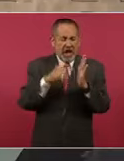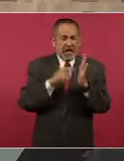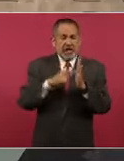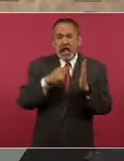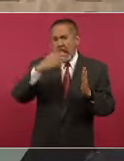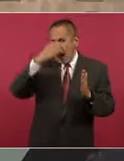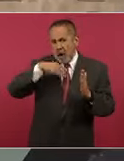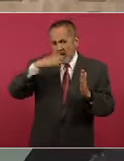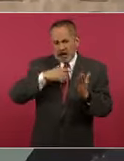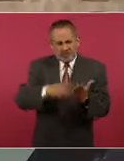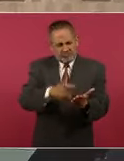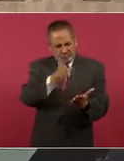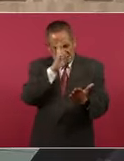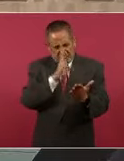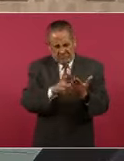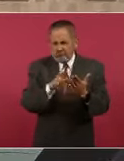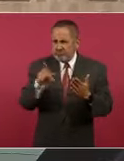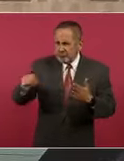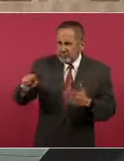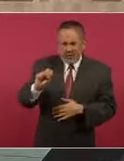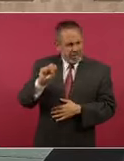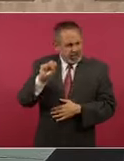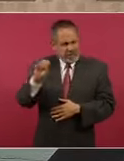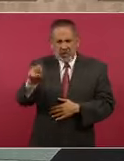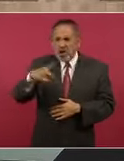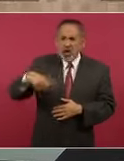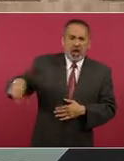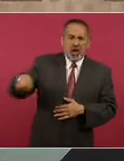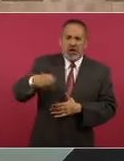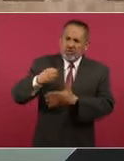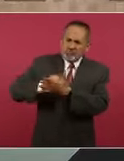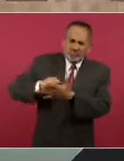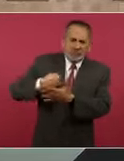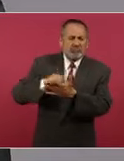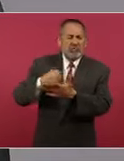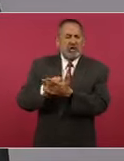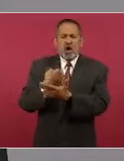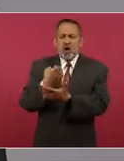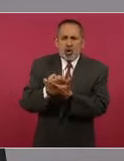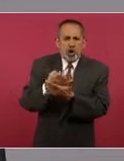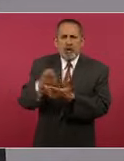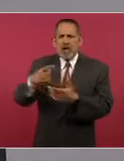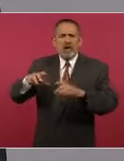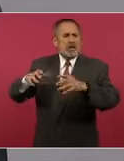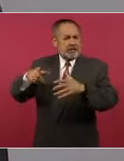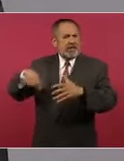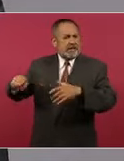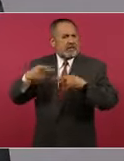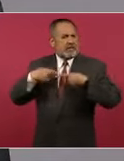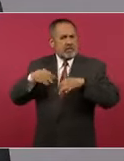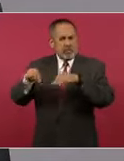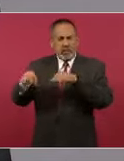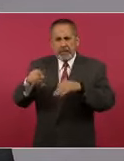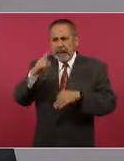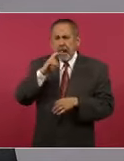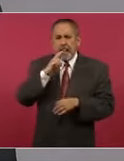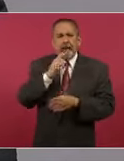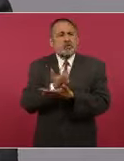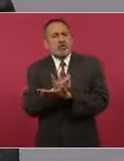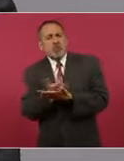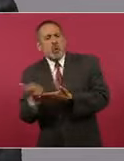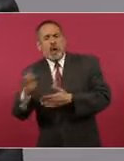respetó la lucha económica de trabajadores por mejores